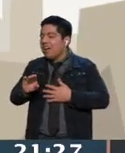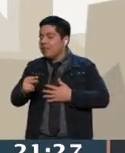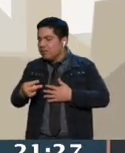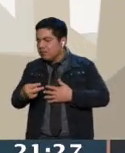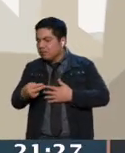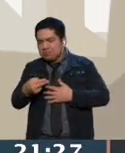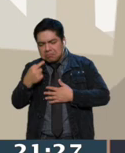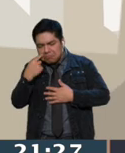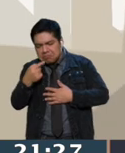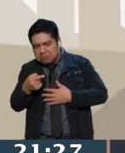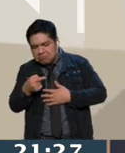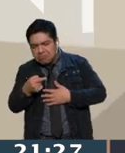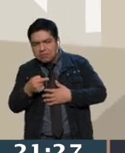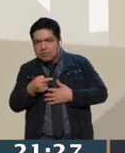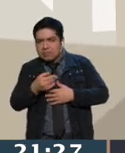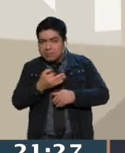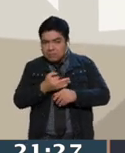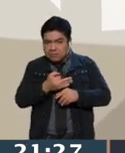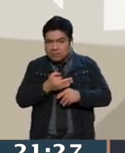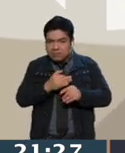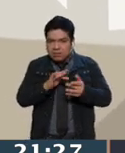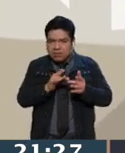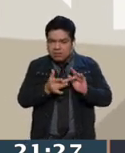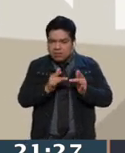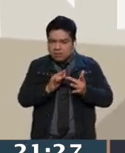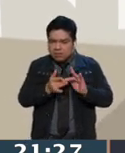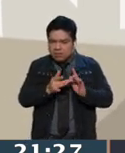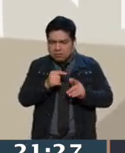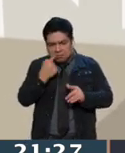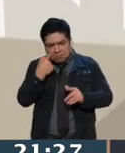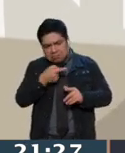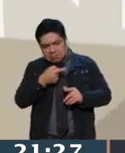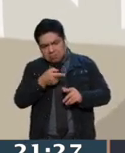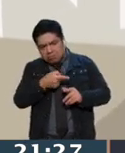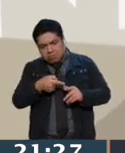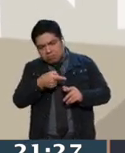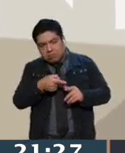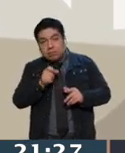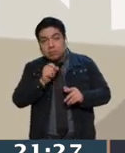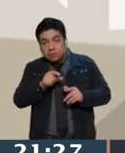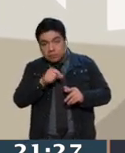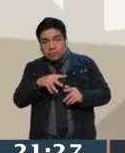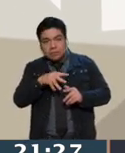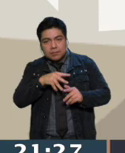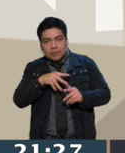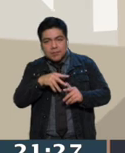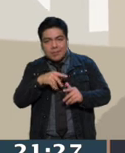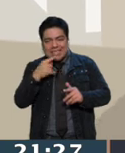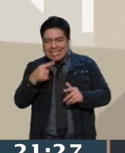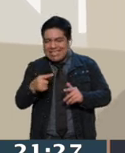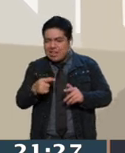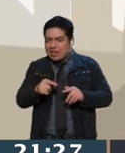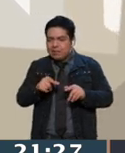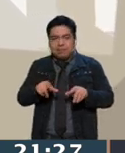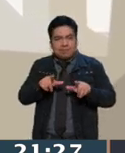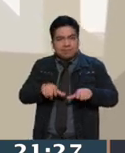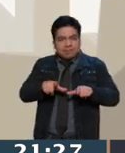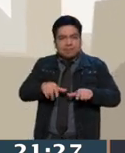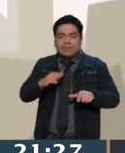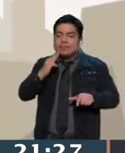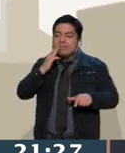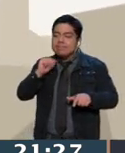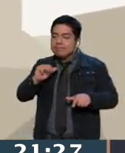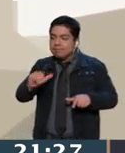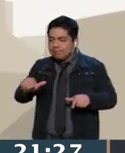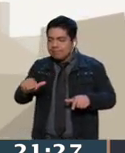desmintió algo que ha estado circulando a través de redes sociales, pero también a través de las plataformas de mensajería